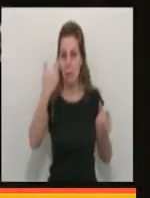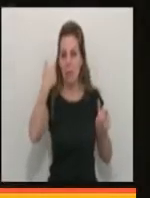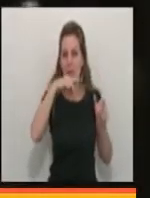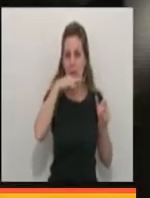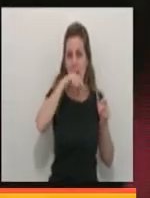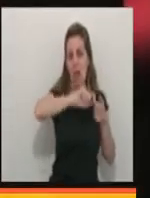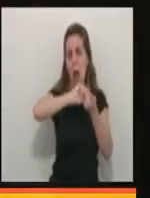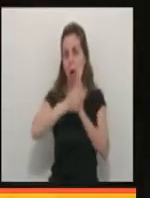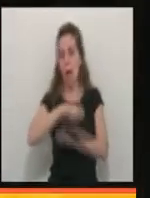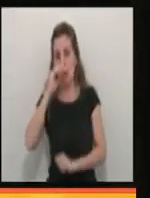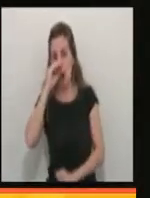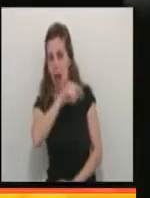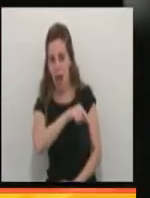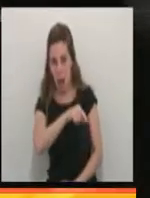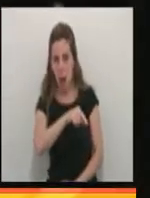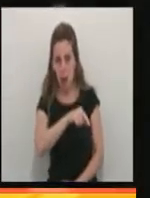invitados que están junto a la delegación.